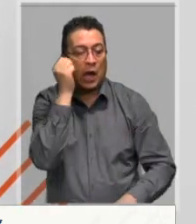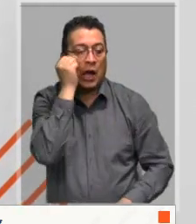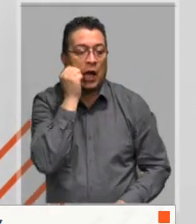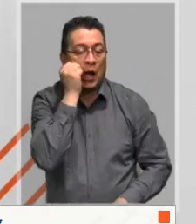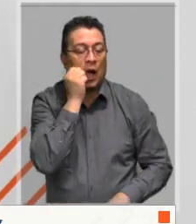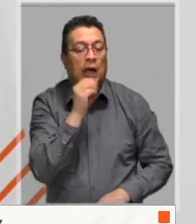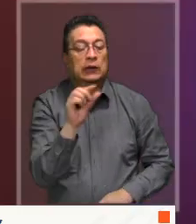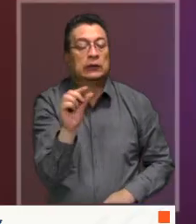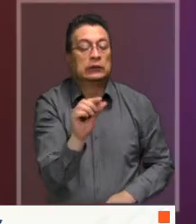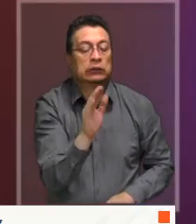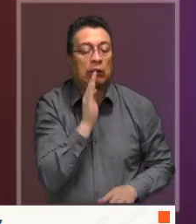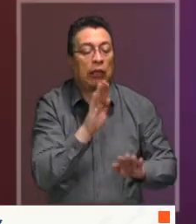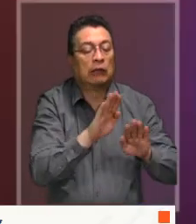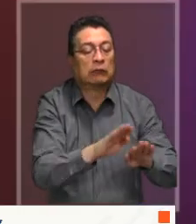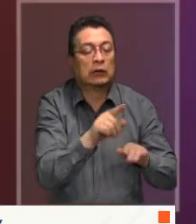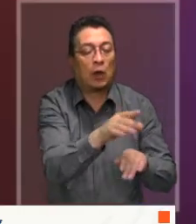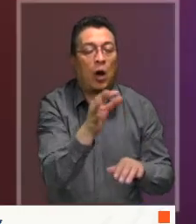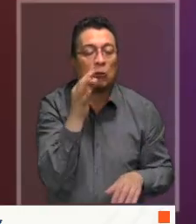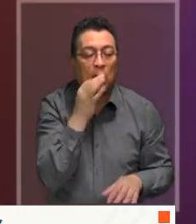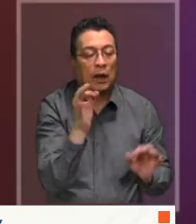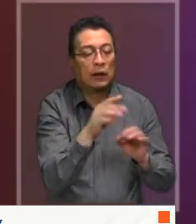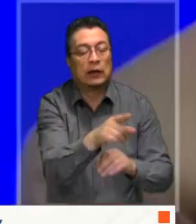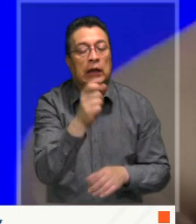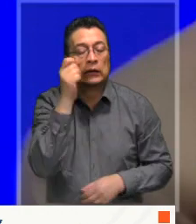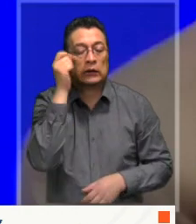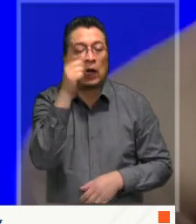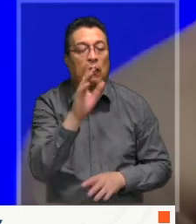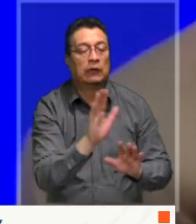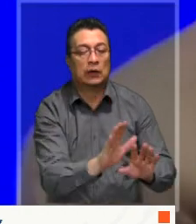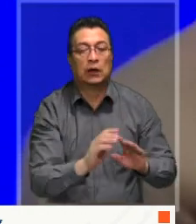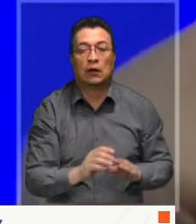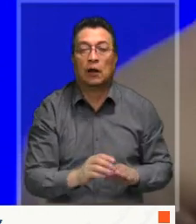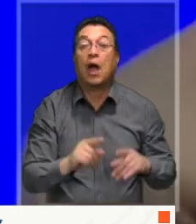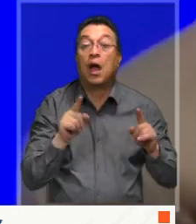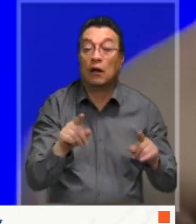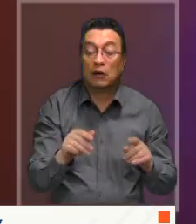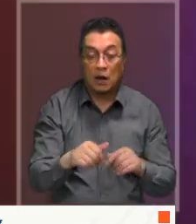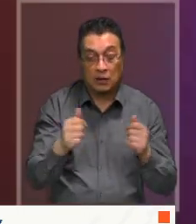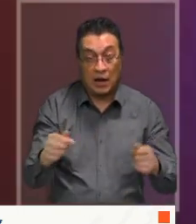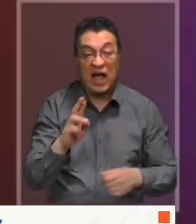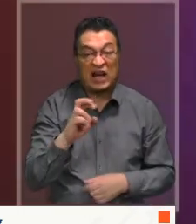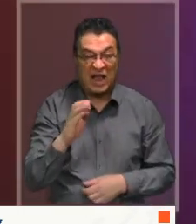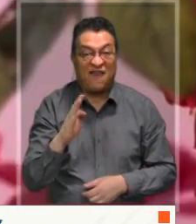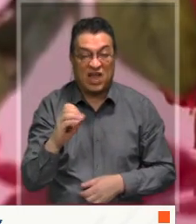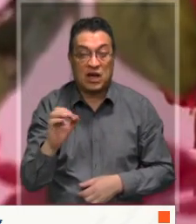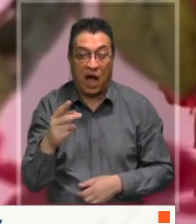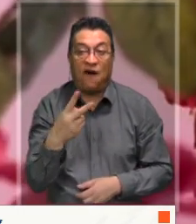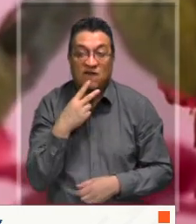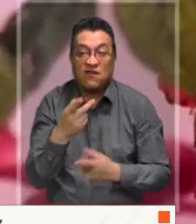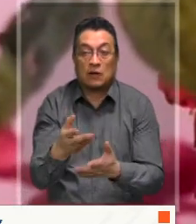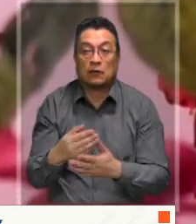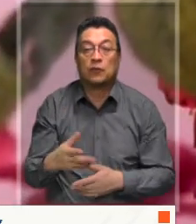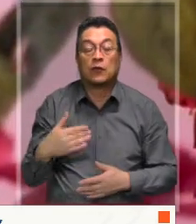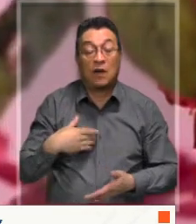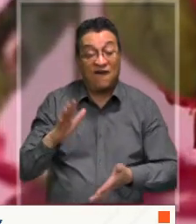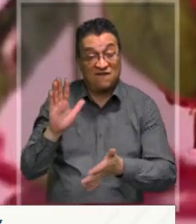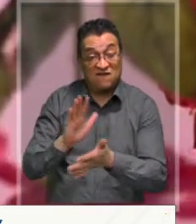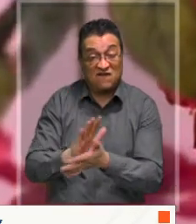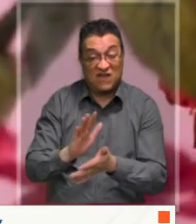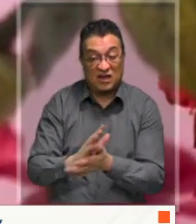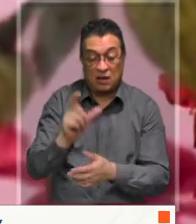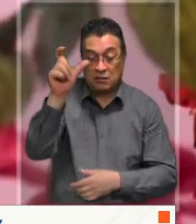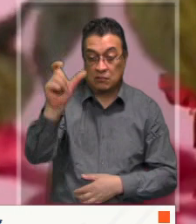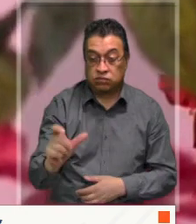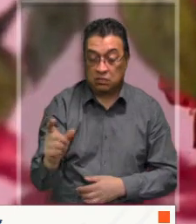o condescendiente a una mujer algo que ella ya sabe paradojalmente Rebeca lo vivió en una fiesta un güey